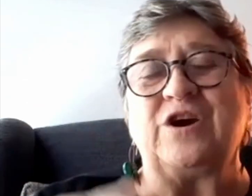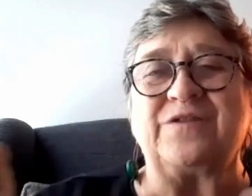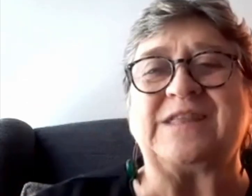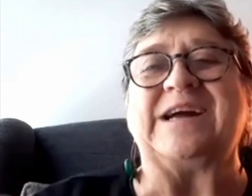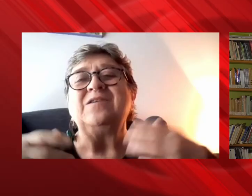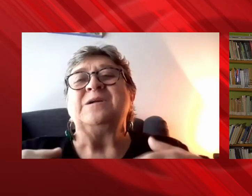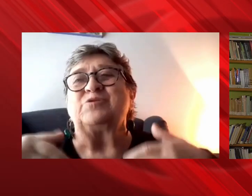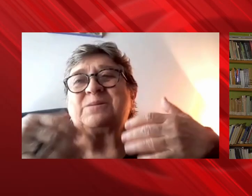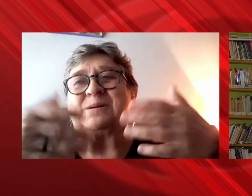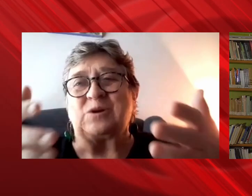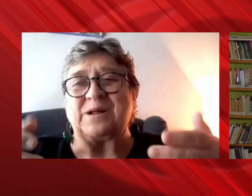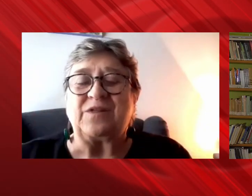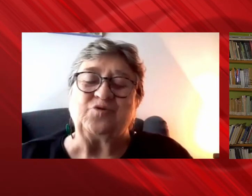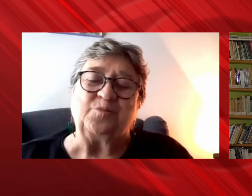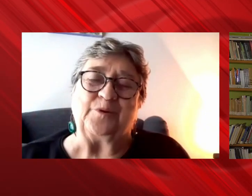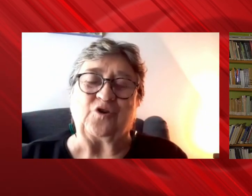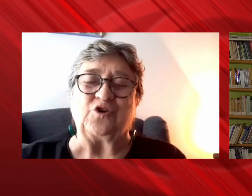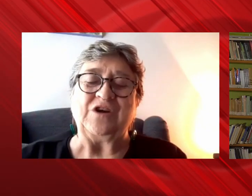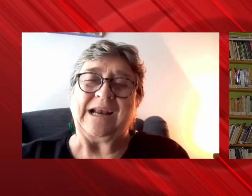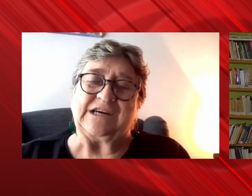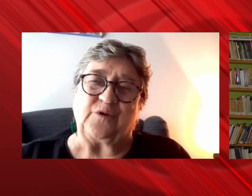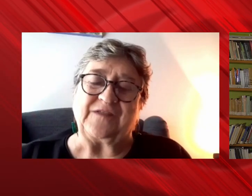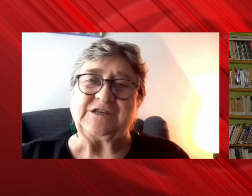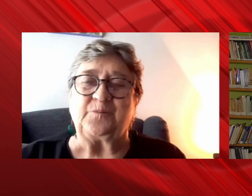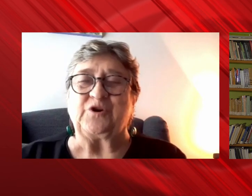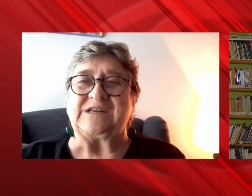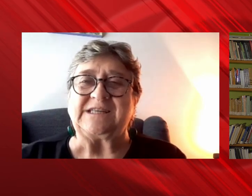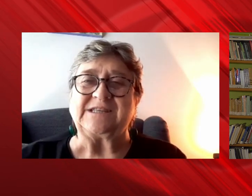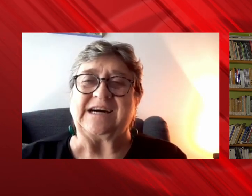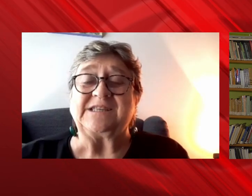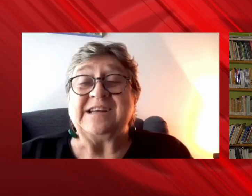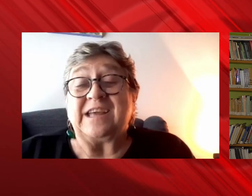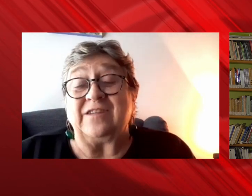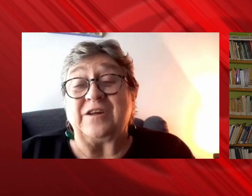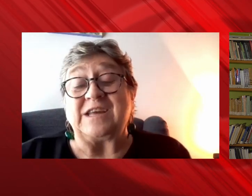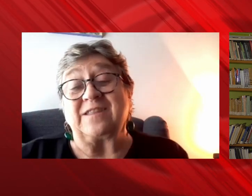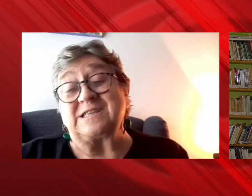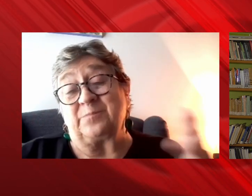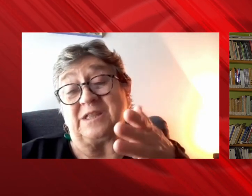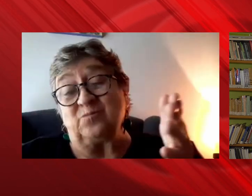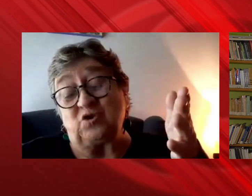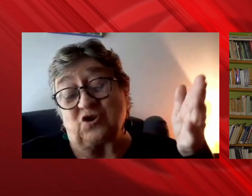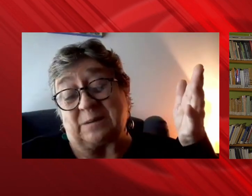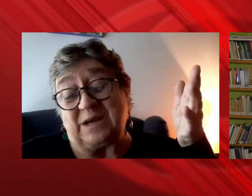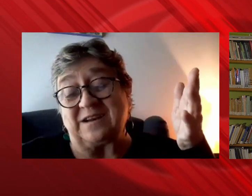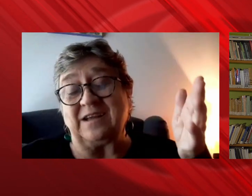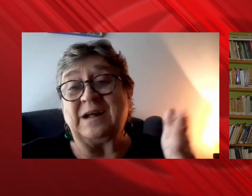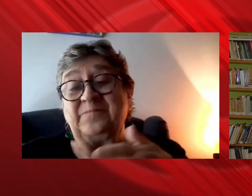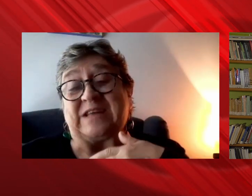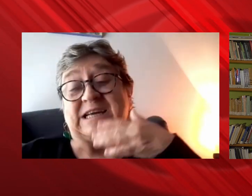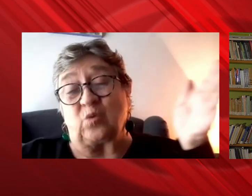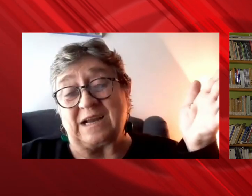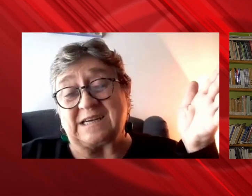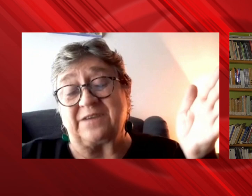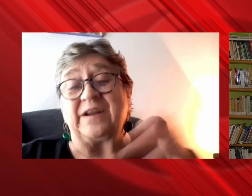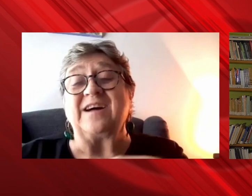en julio, etcétera, pues íbamos avanzando un poco las fuerzas progresistas y de izquierdas. Depende mucho también